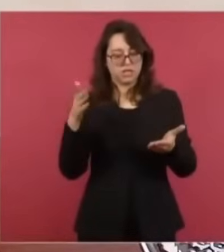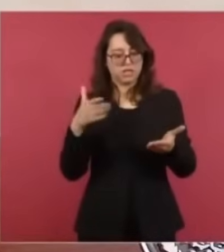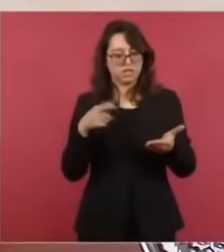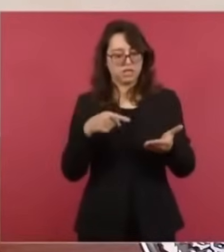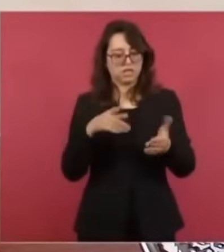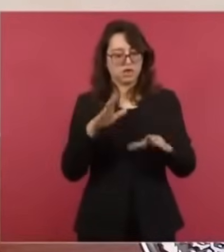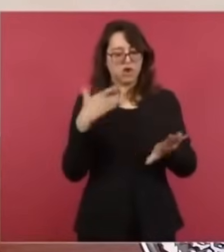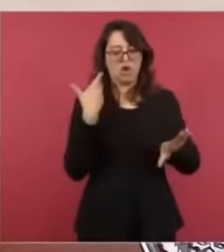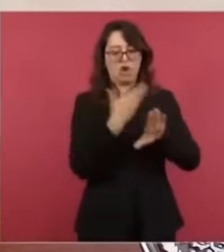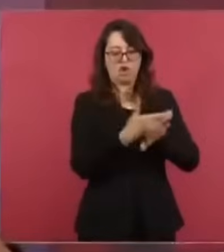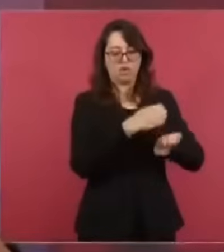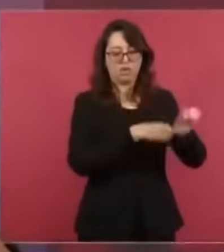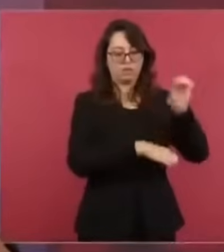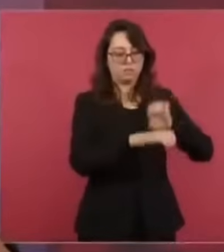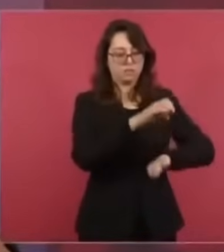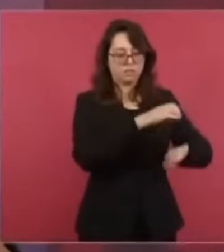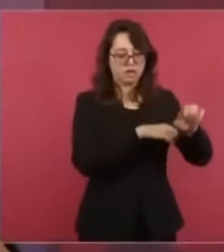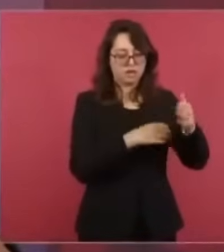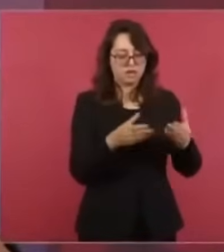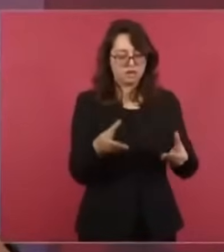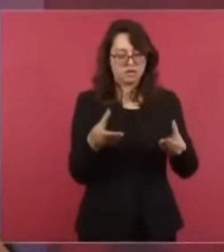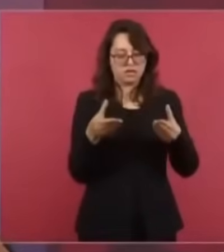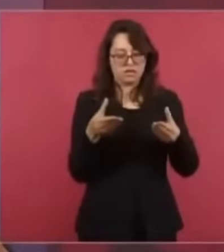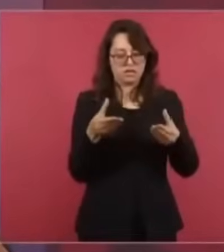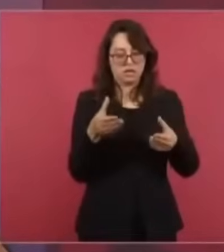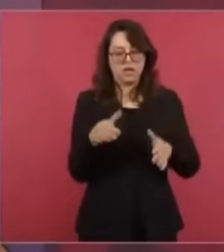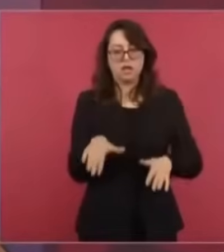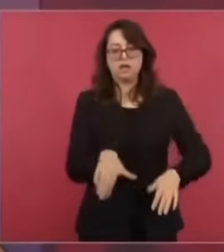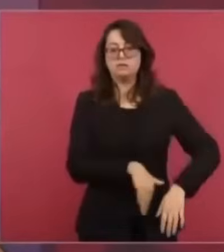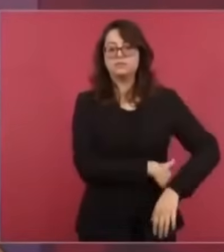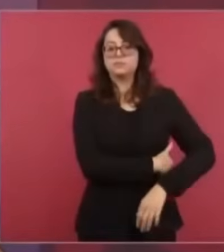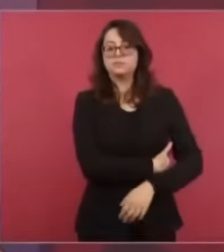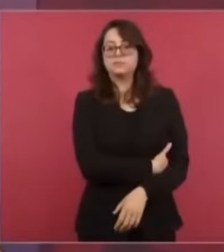Ese es el papel que juegan,